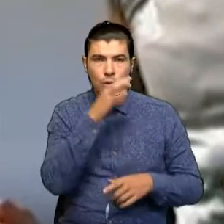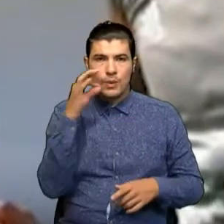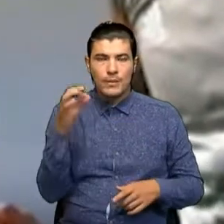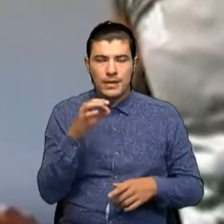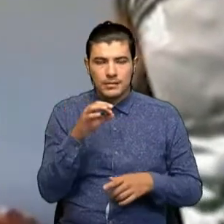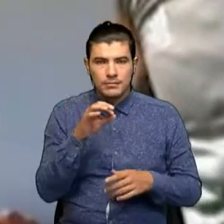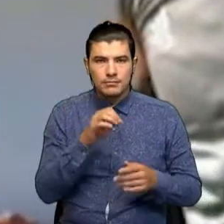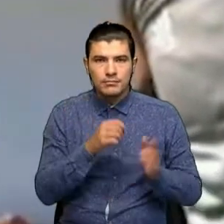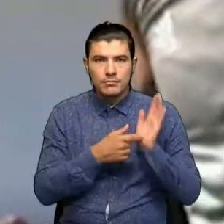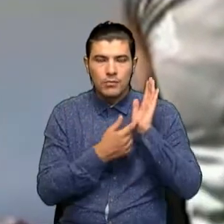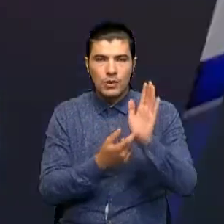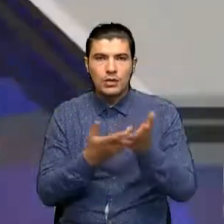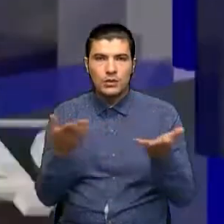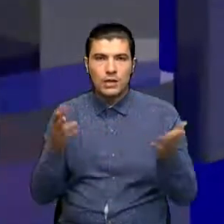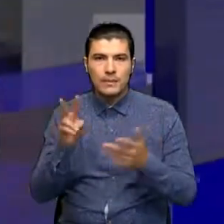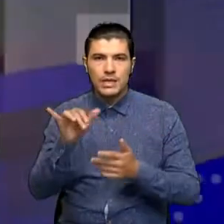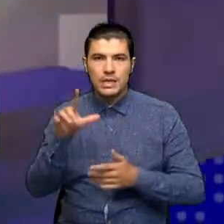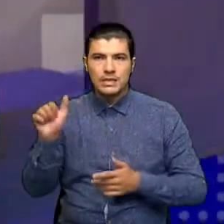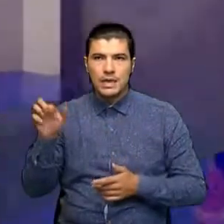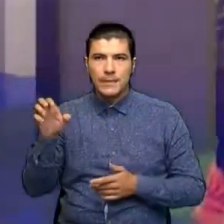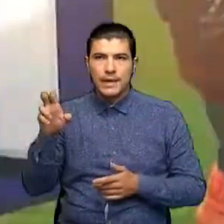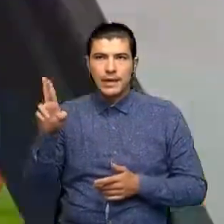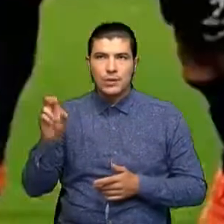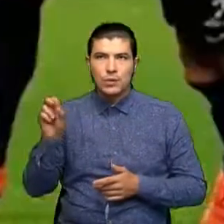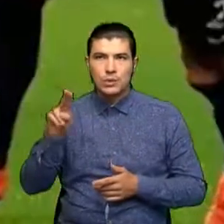de la Juventus en Villa Perosa.